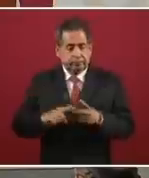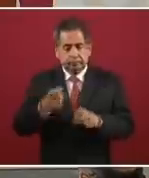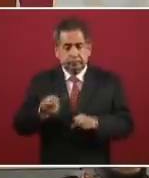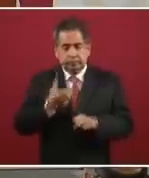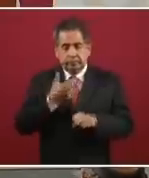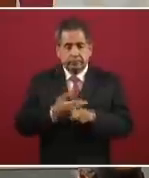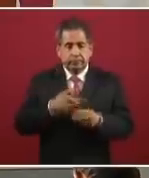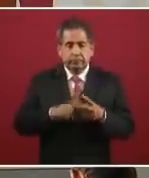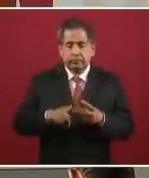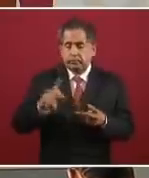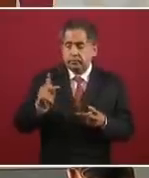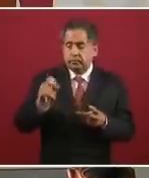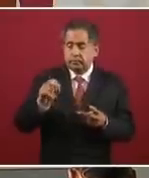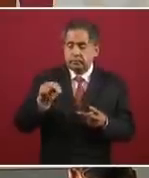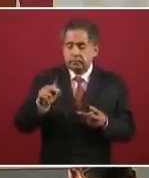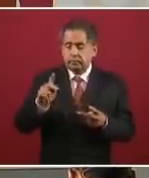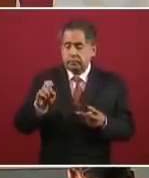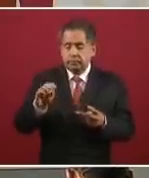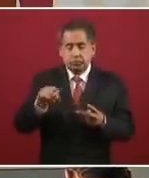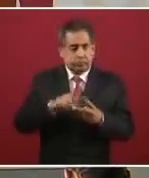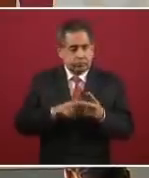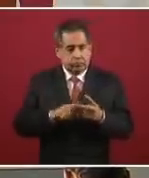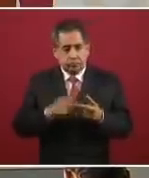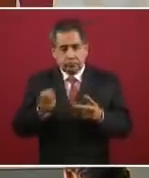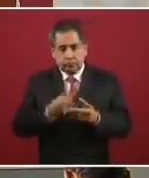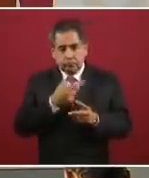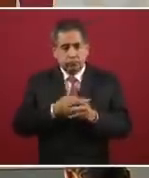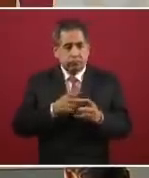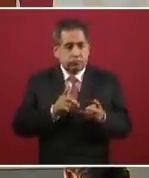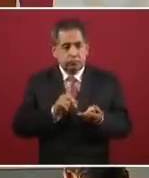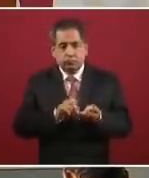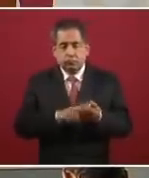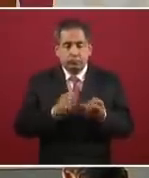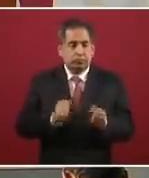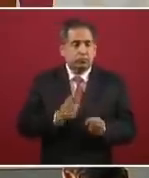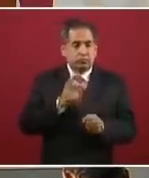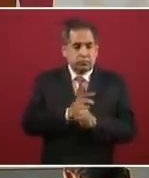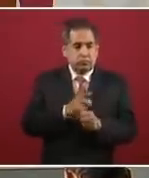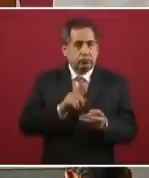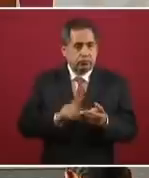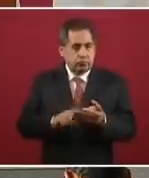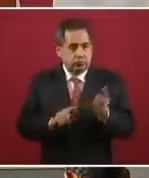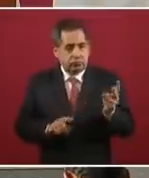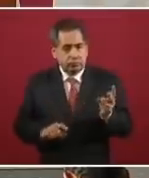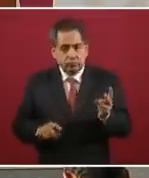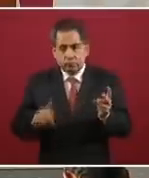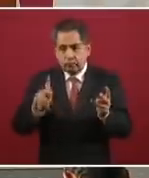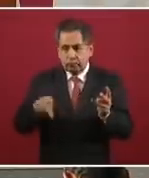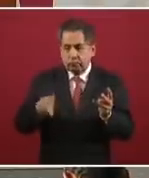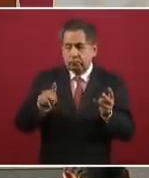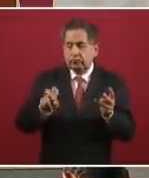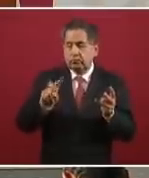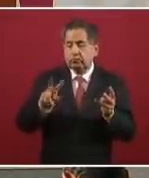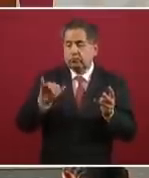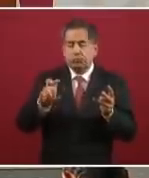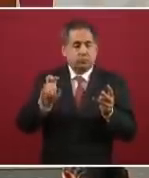Michael Pompeo, el secretario interino de Seguridad Interior, Kevin